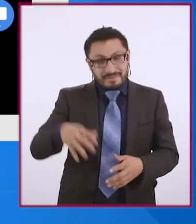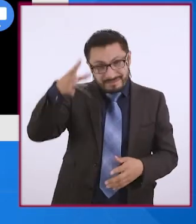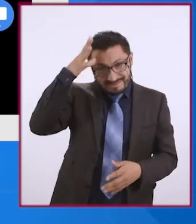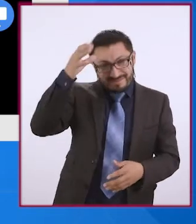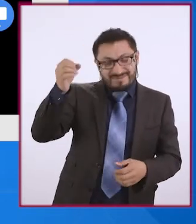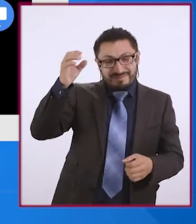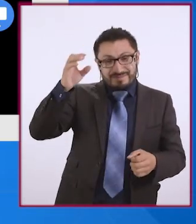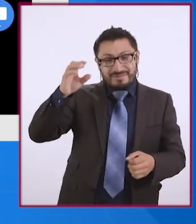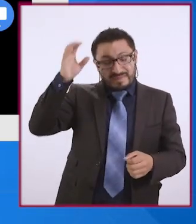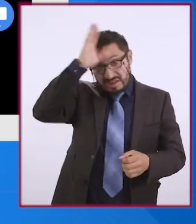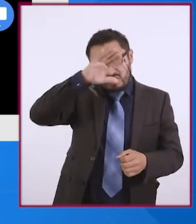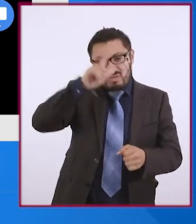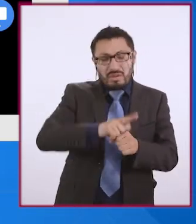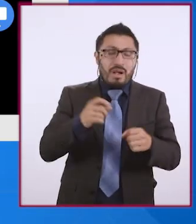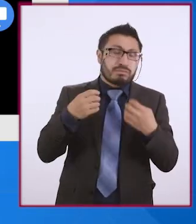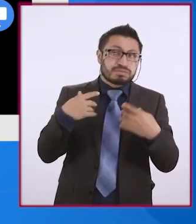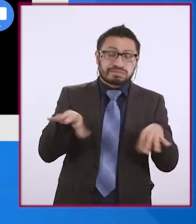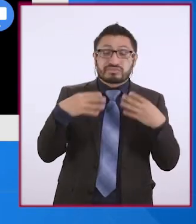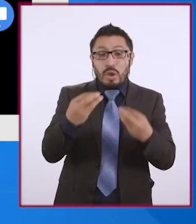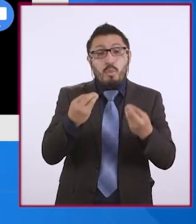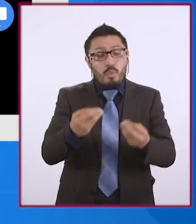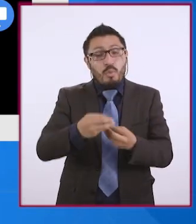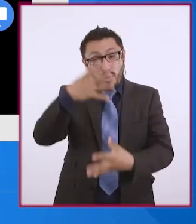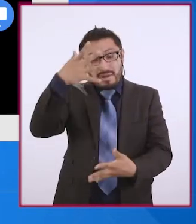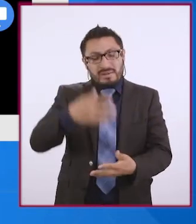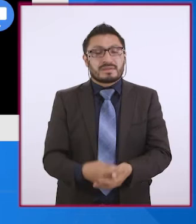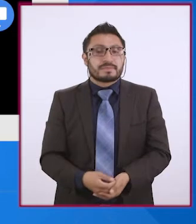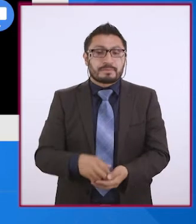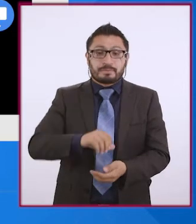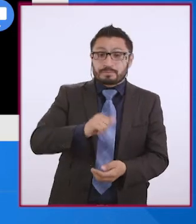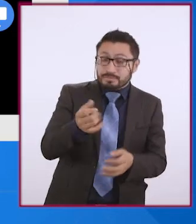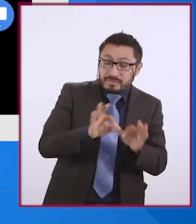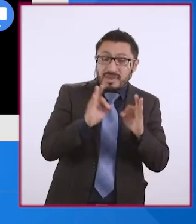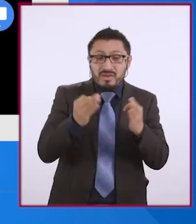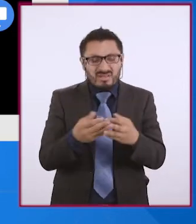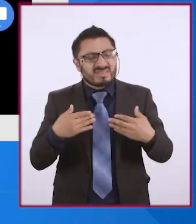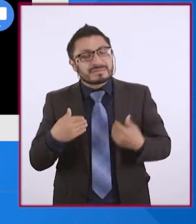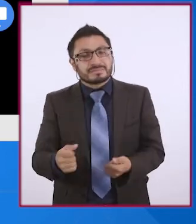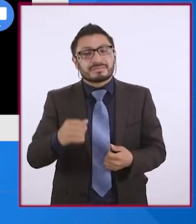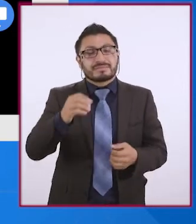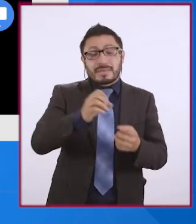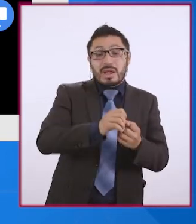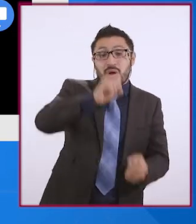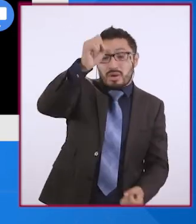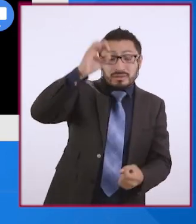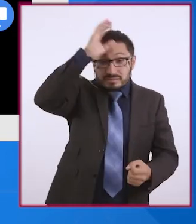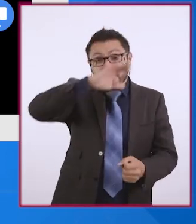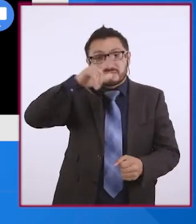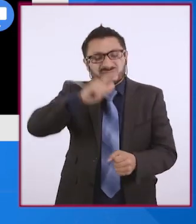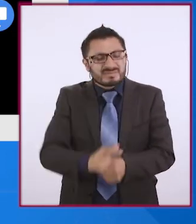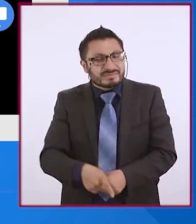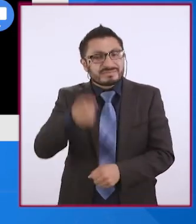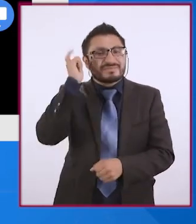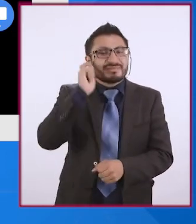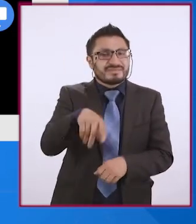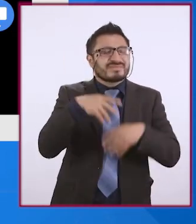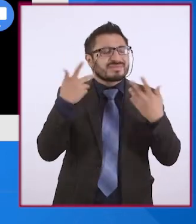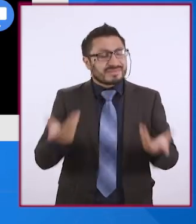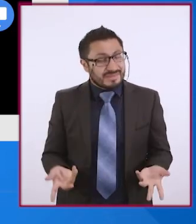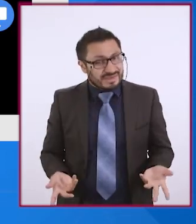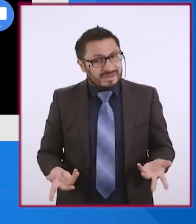de cultura es muy amplio. Otra forma de entender el constitucionalismo cultural consiste en